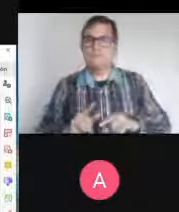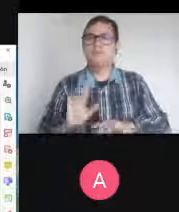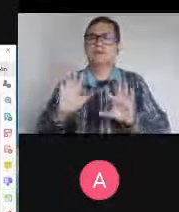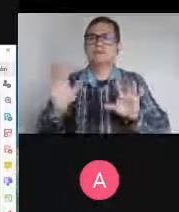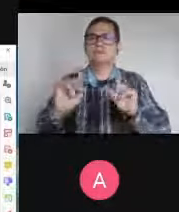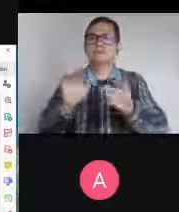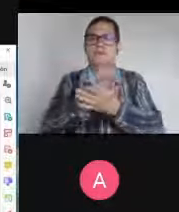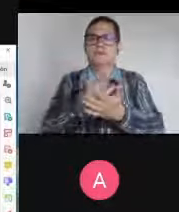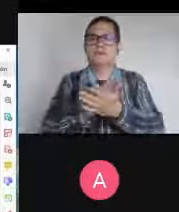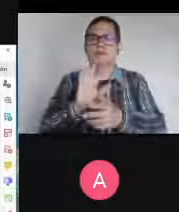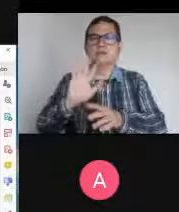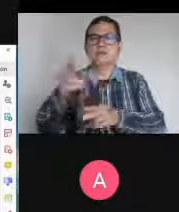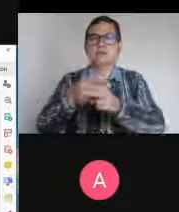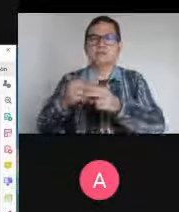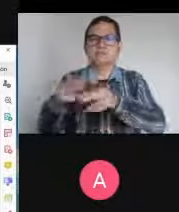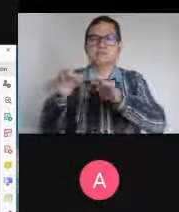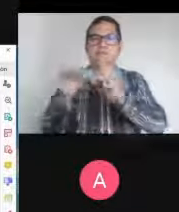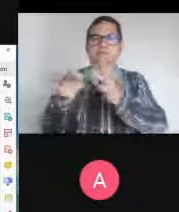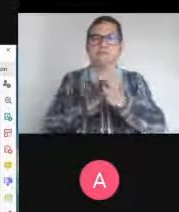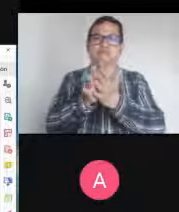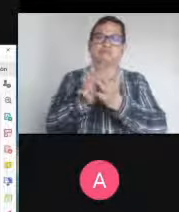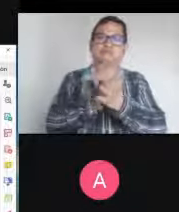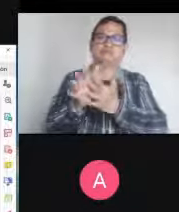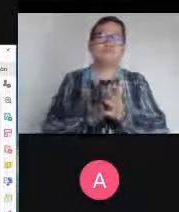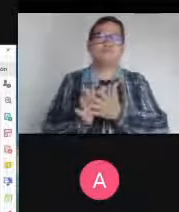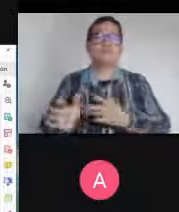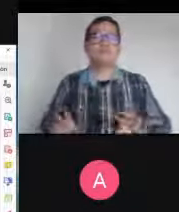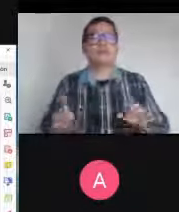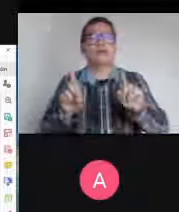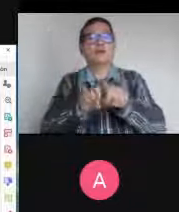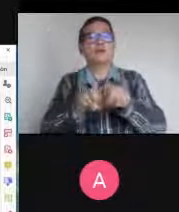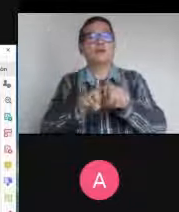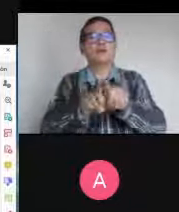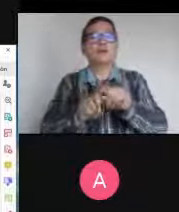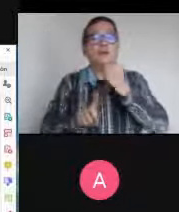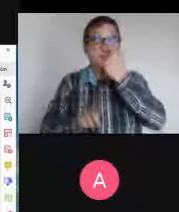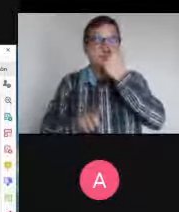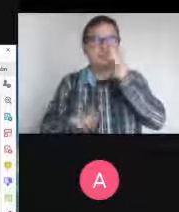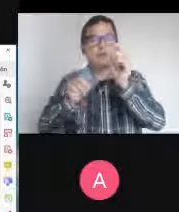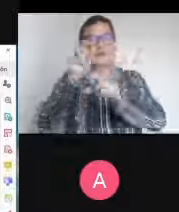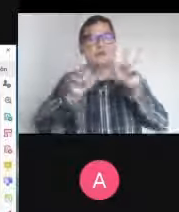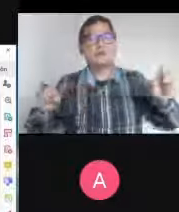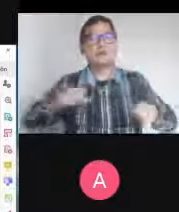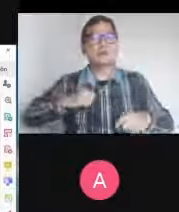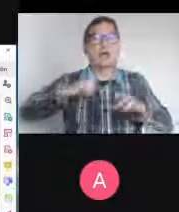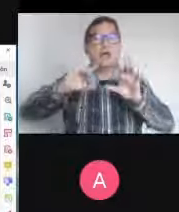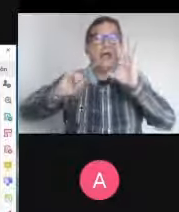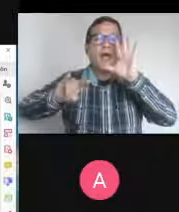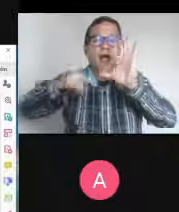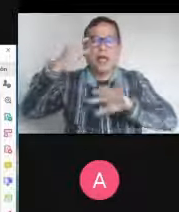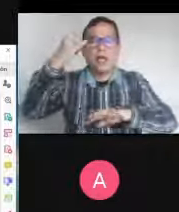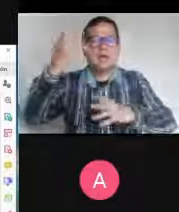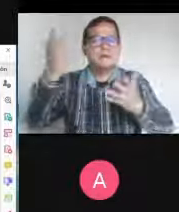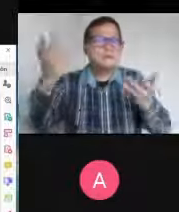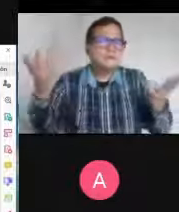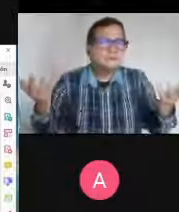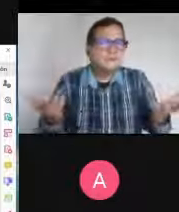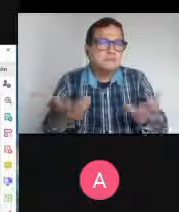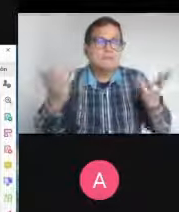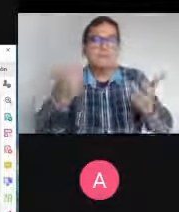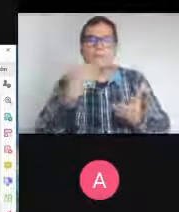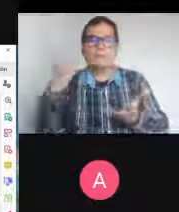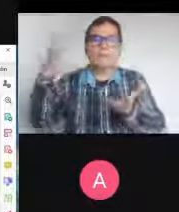caso. Eh, Igualmente para las personas que tengan pues alguna excusa válida